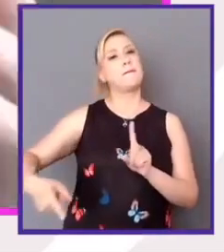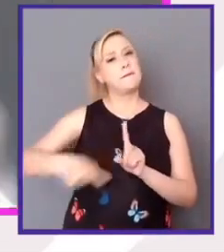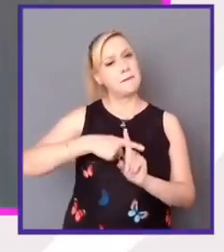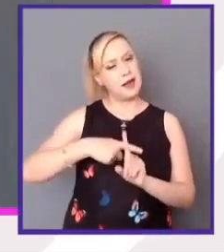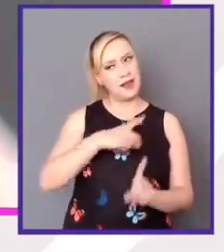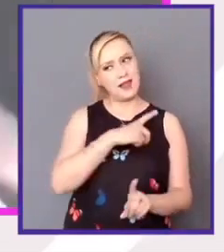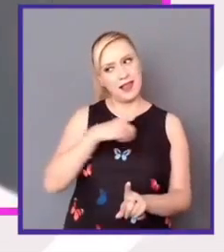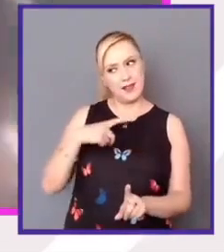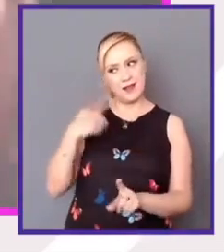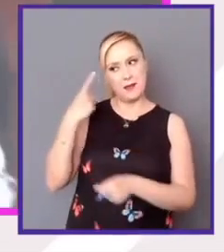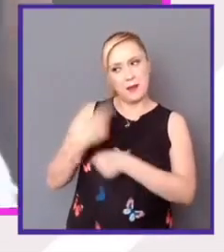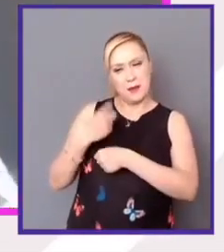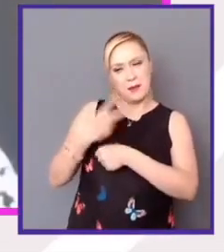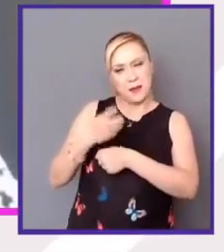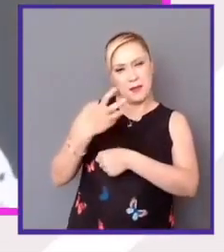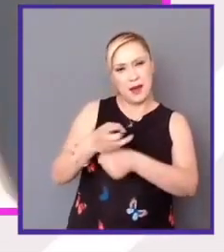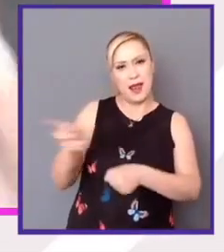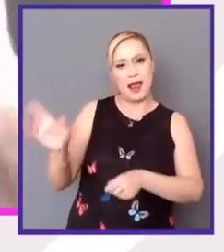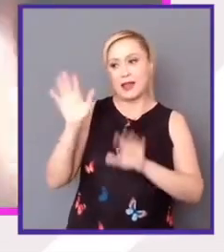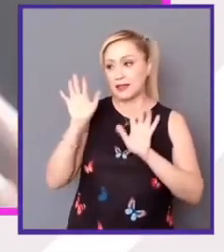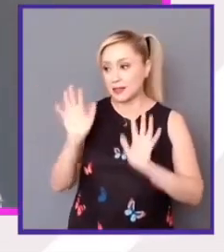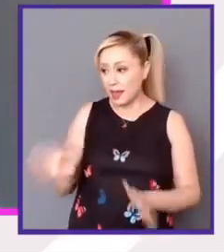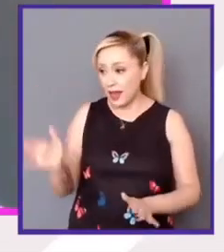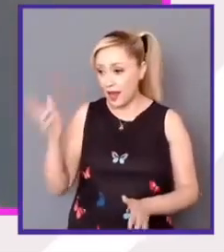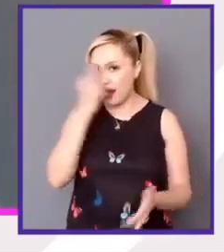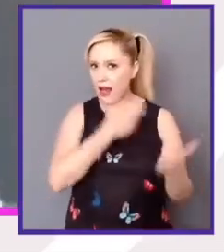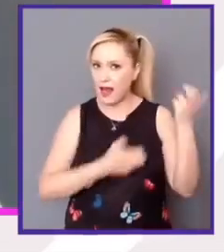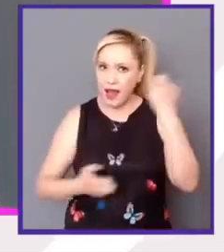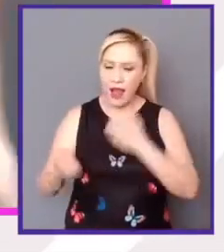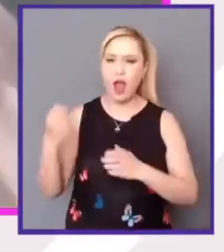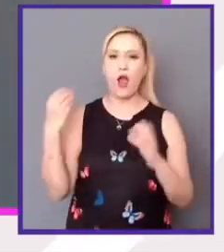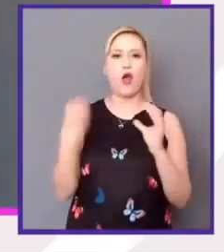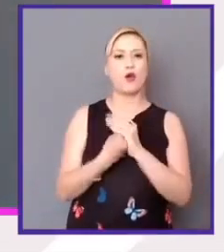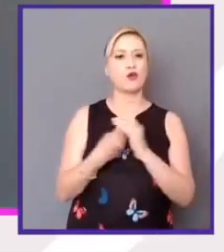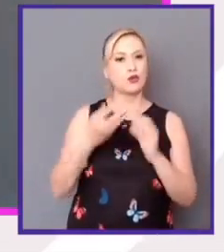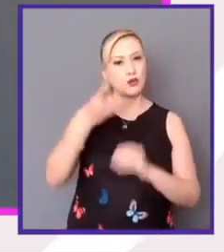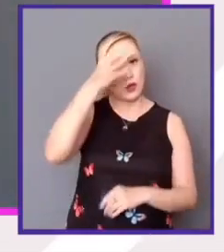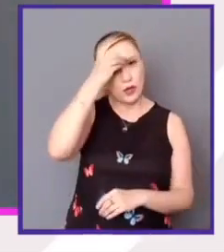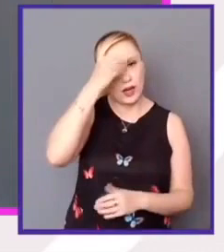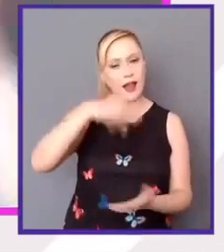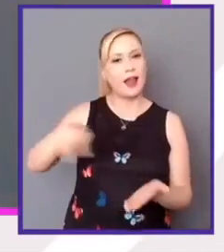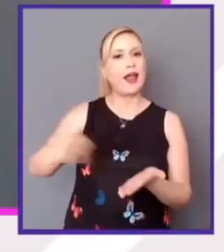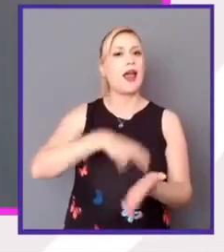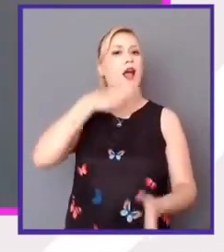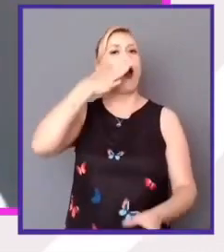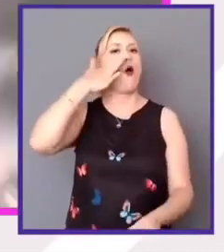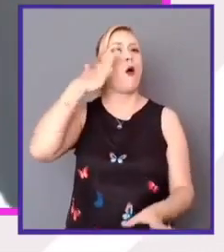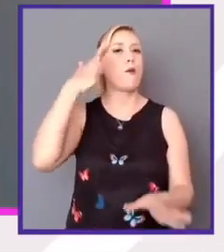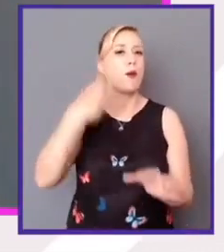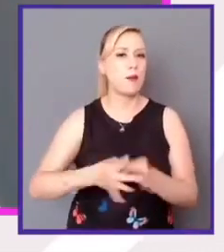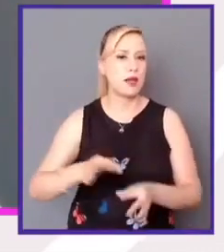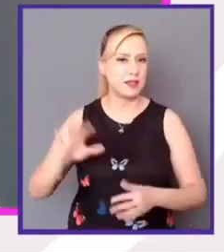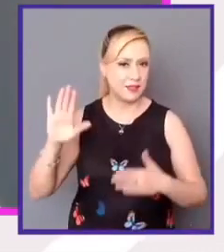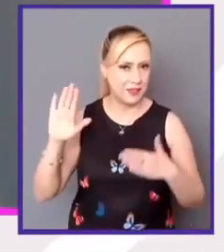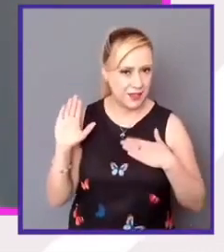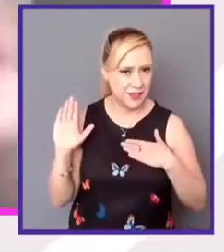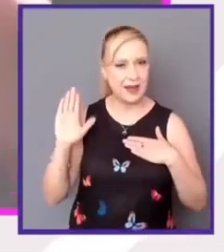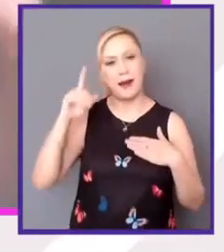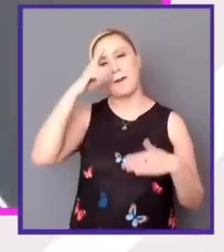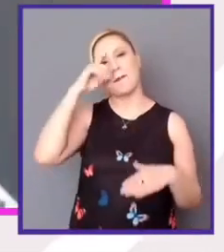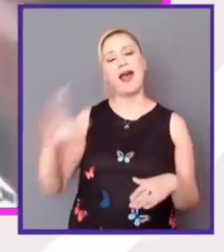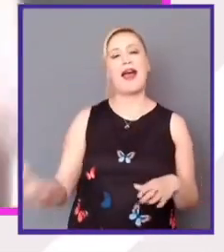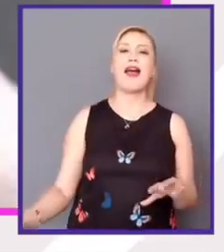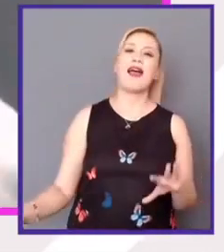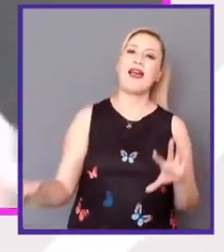pasos para que, como revisión de políticas, capacitación, firma de compromisos, para que puedan ser parte de la red.